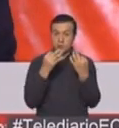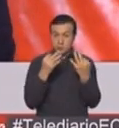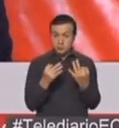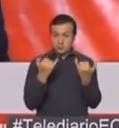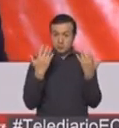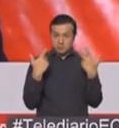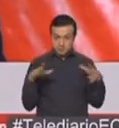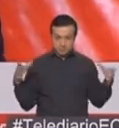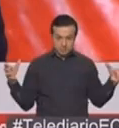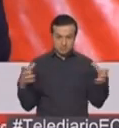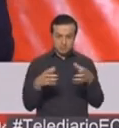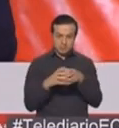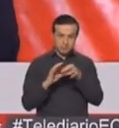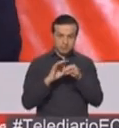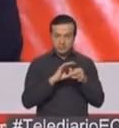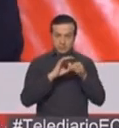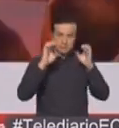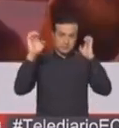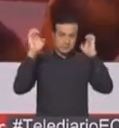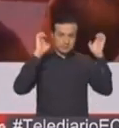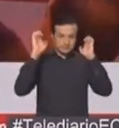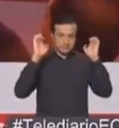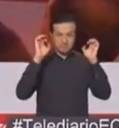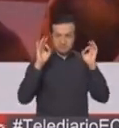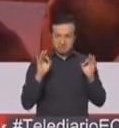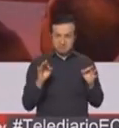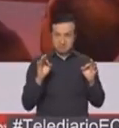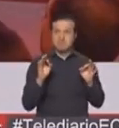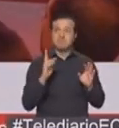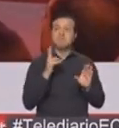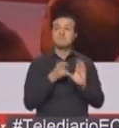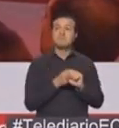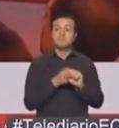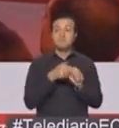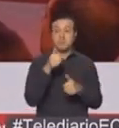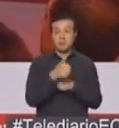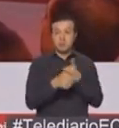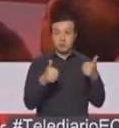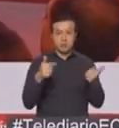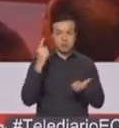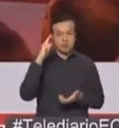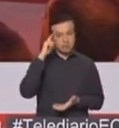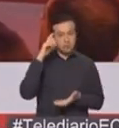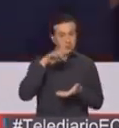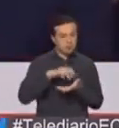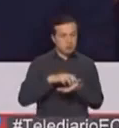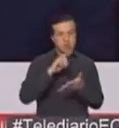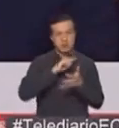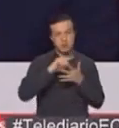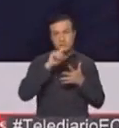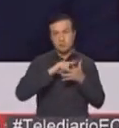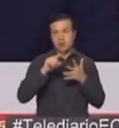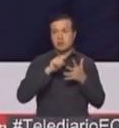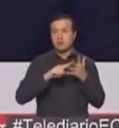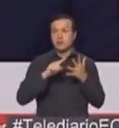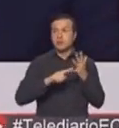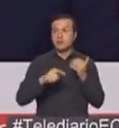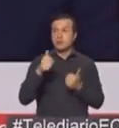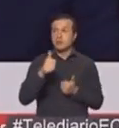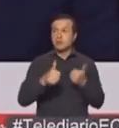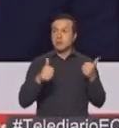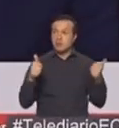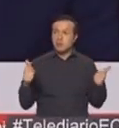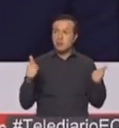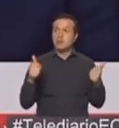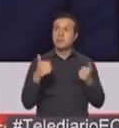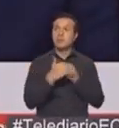de asociación estratégica integral. A esta gala asistieron autoridades de gobierno, de las distintas funciones del Estado, embajadores